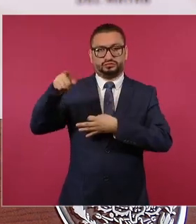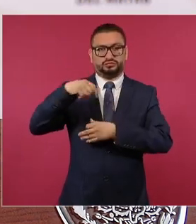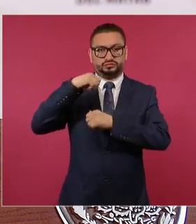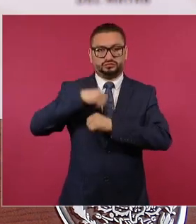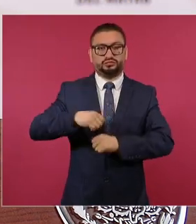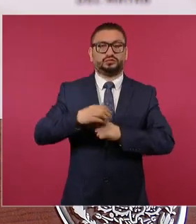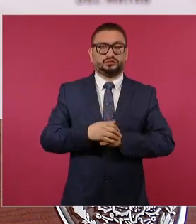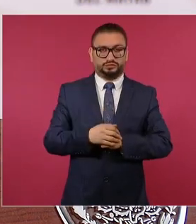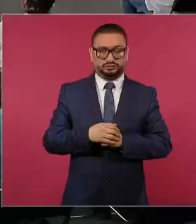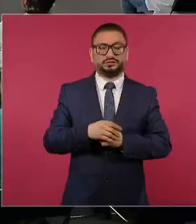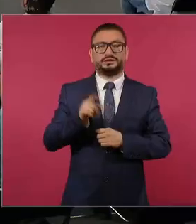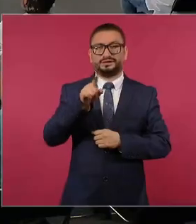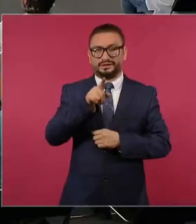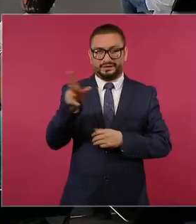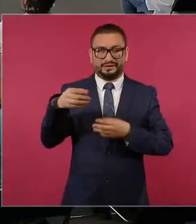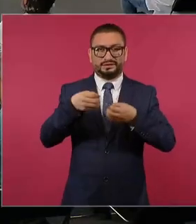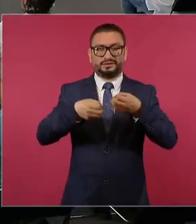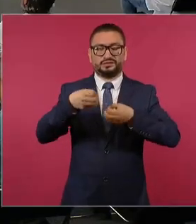los jueces.